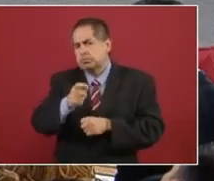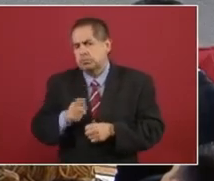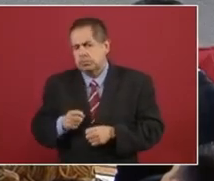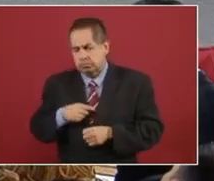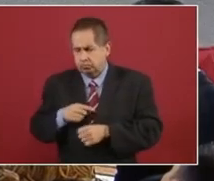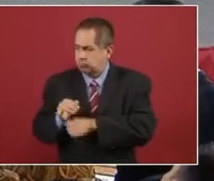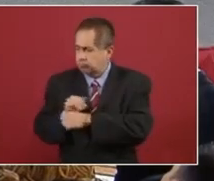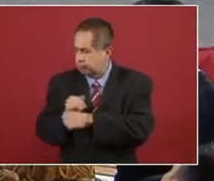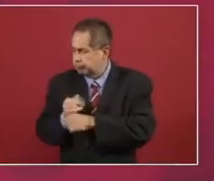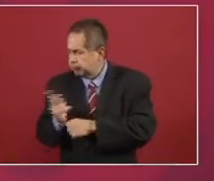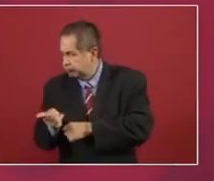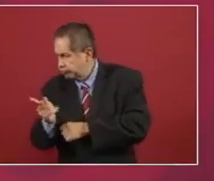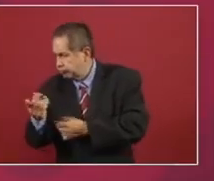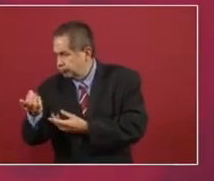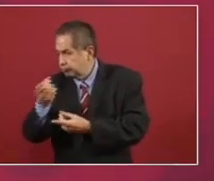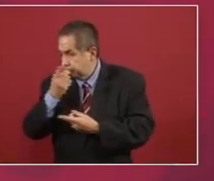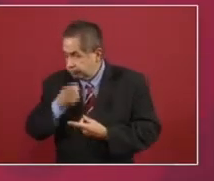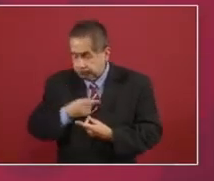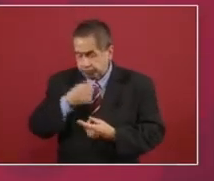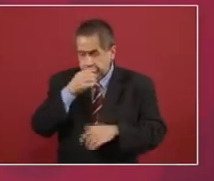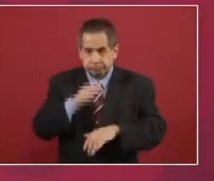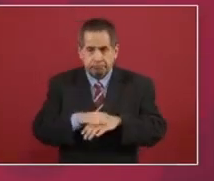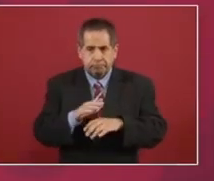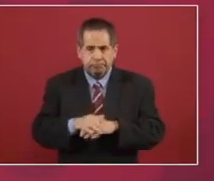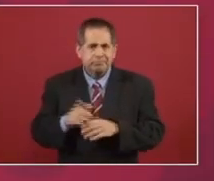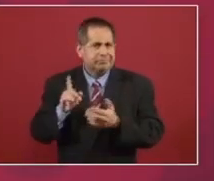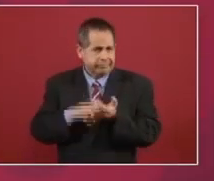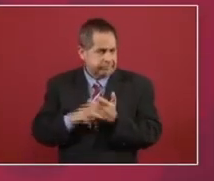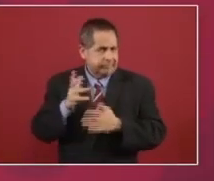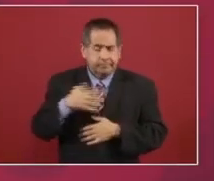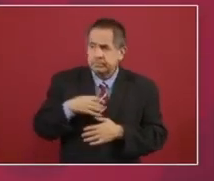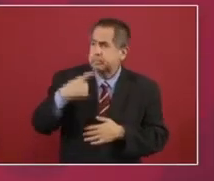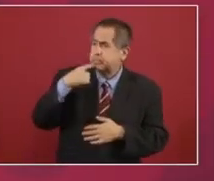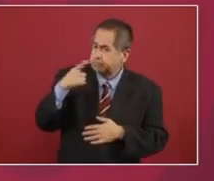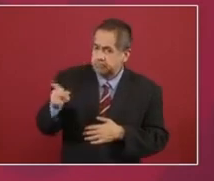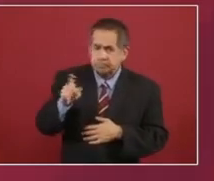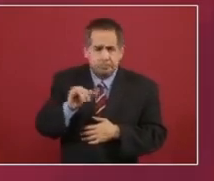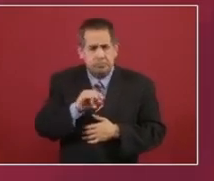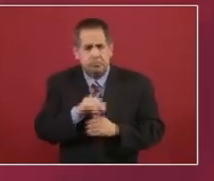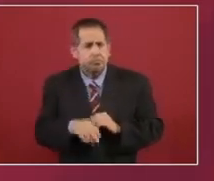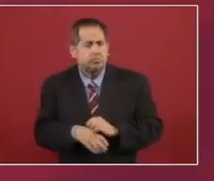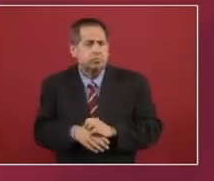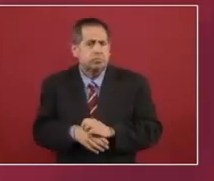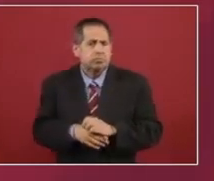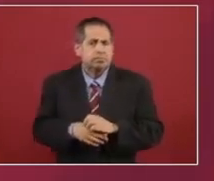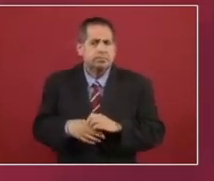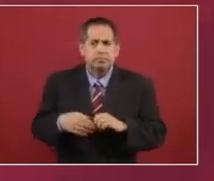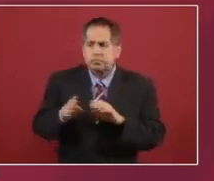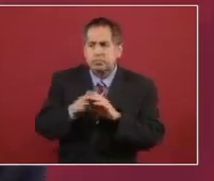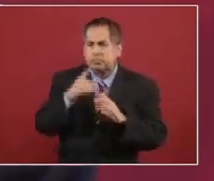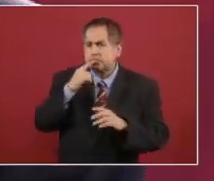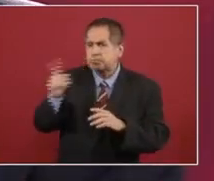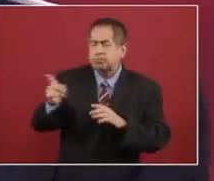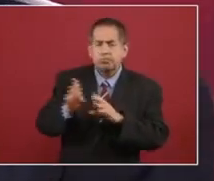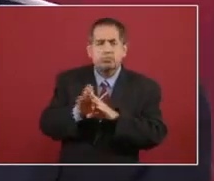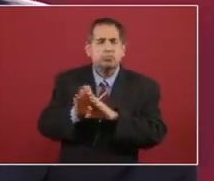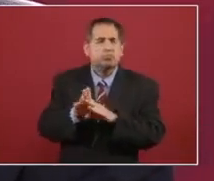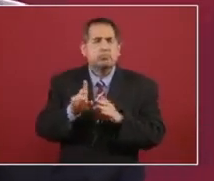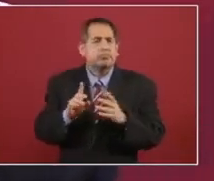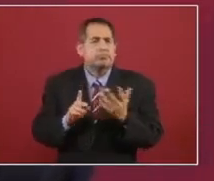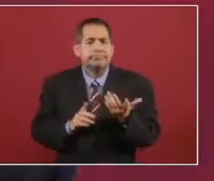¿sí? Voy a informarme si existe la denuncia, si está en la